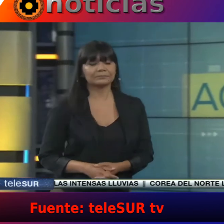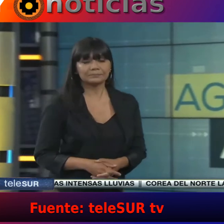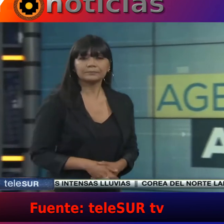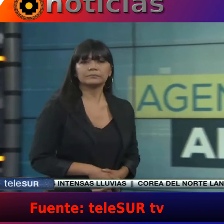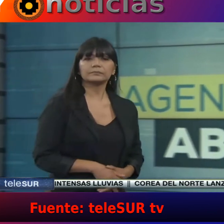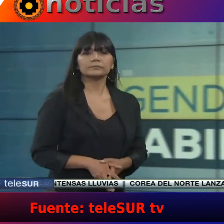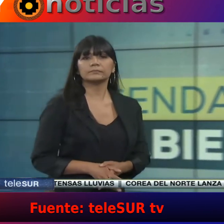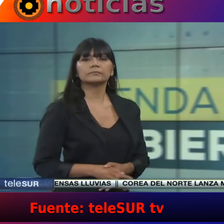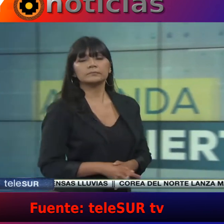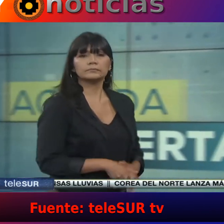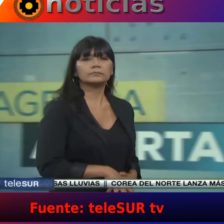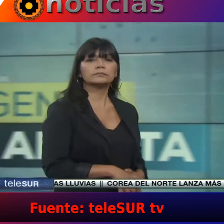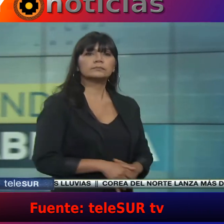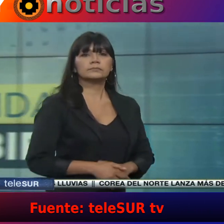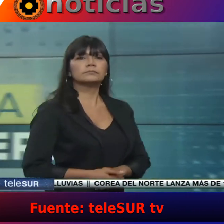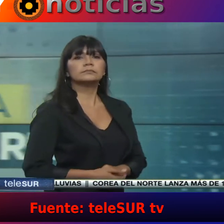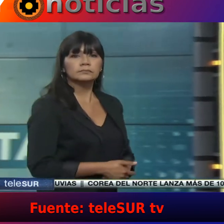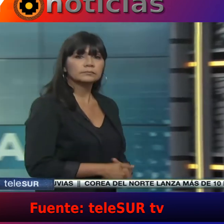día.